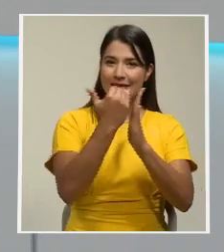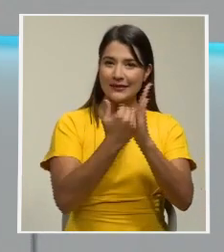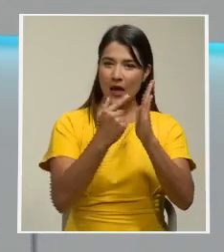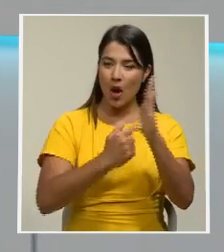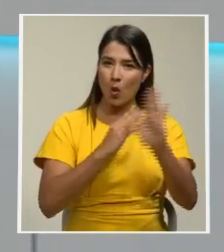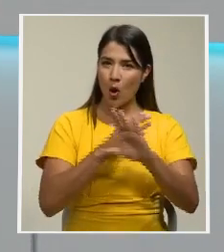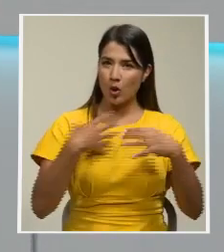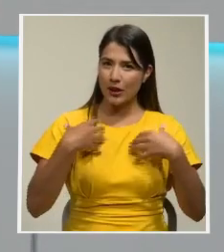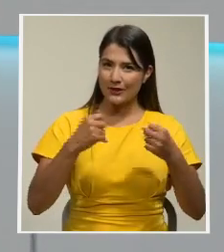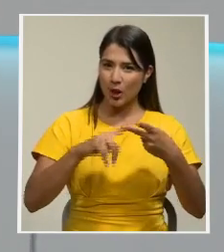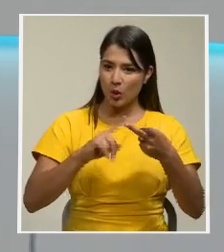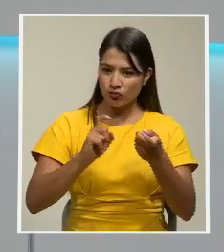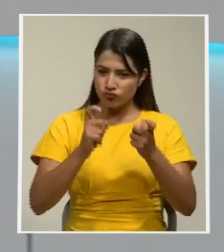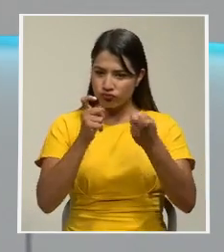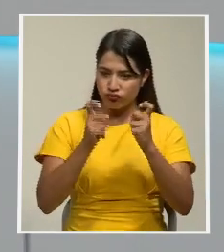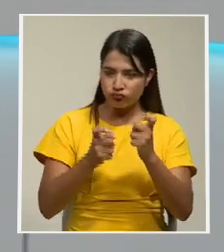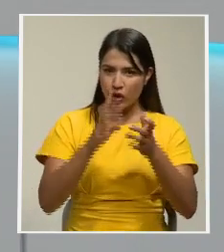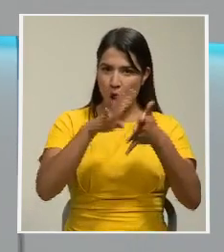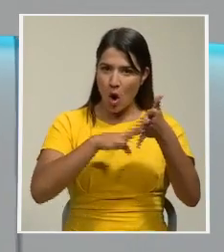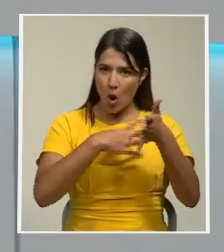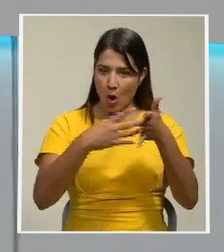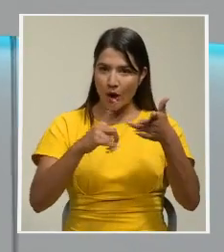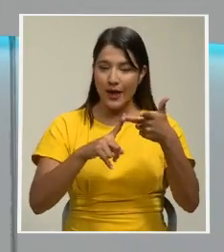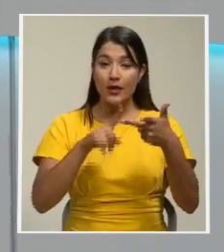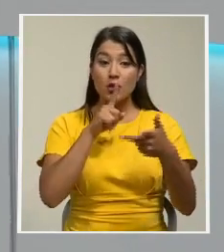cumplimiento del aforo,